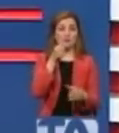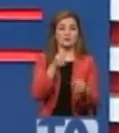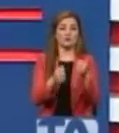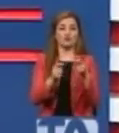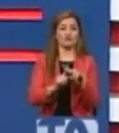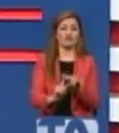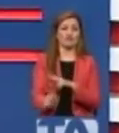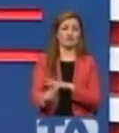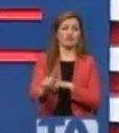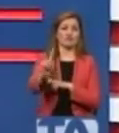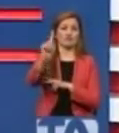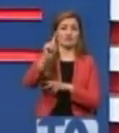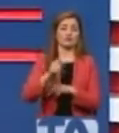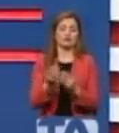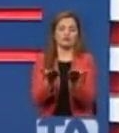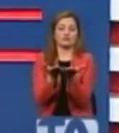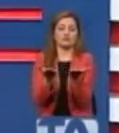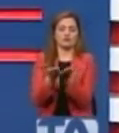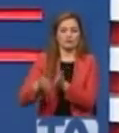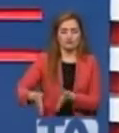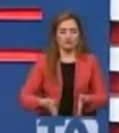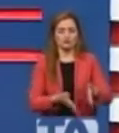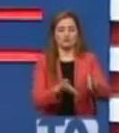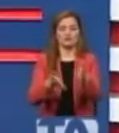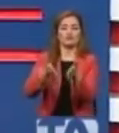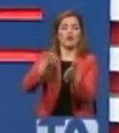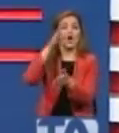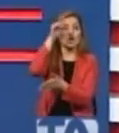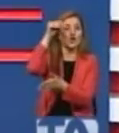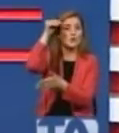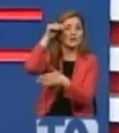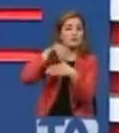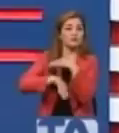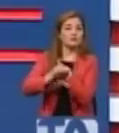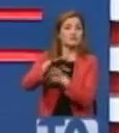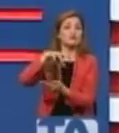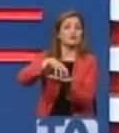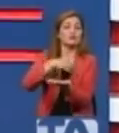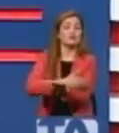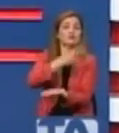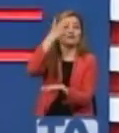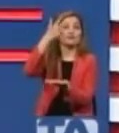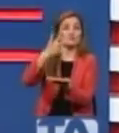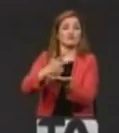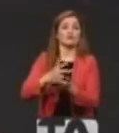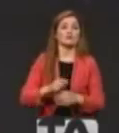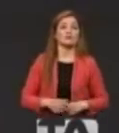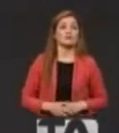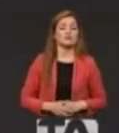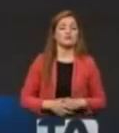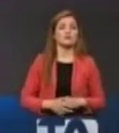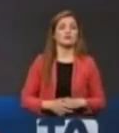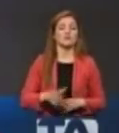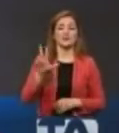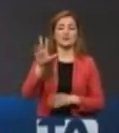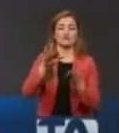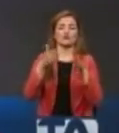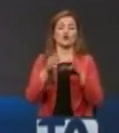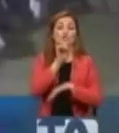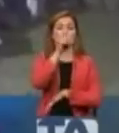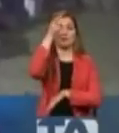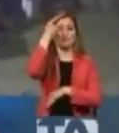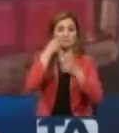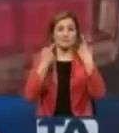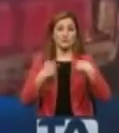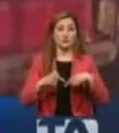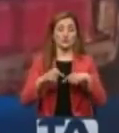dio a la fuga. El hecho se registró en la carretera de ingreso a Riobamba, provincia de Chimborazo. Tres muertos y un herido es el resultado de